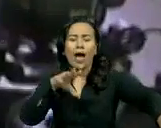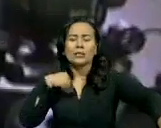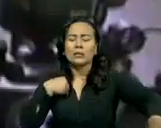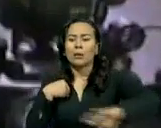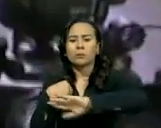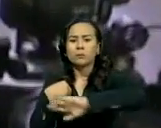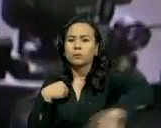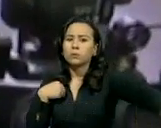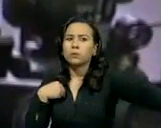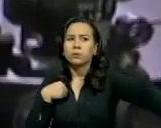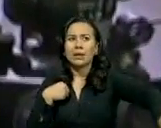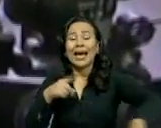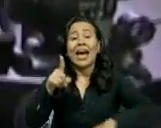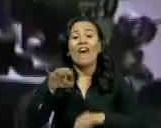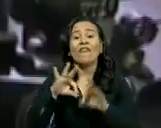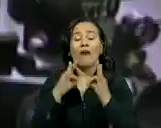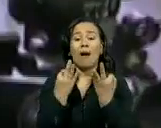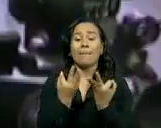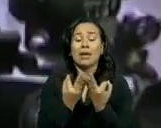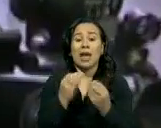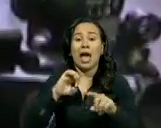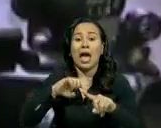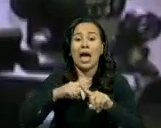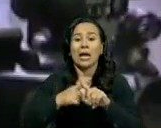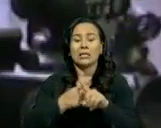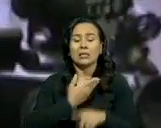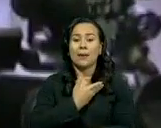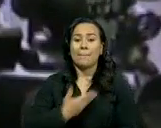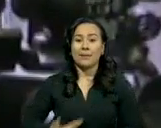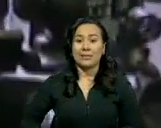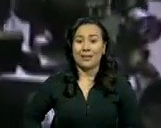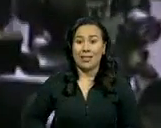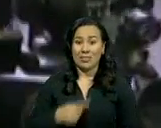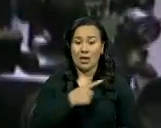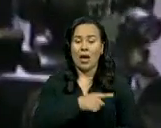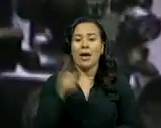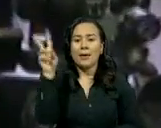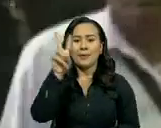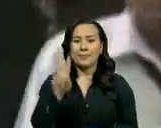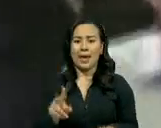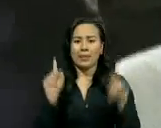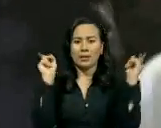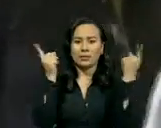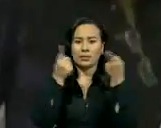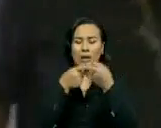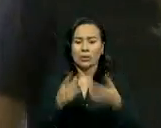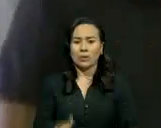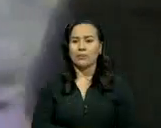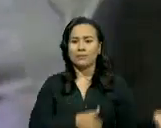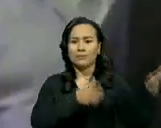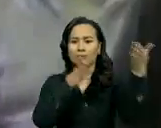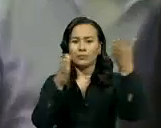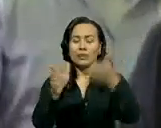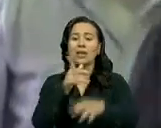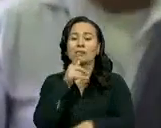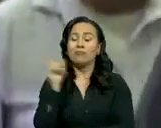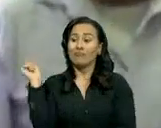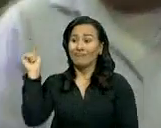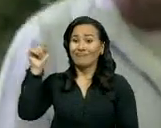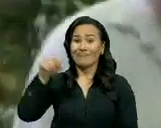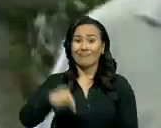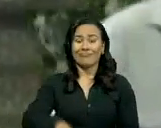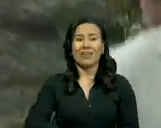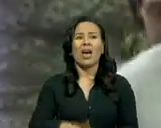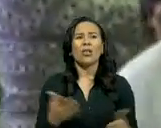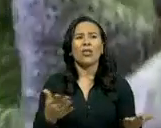familia del exmandatario también informó que el funeral se realizará el Viernes Santo y que no aceptará la ceremonia que se